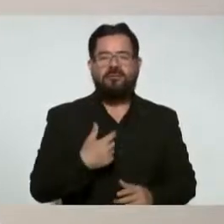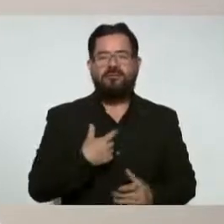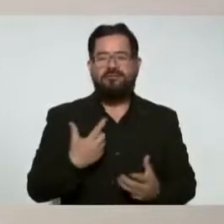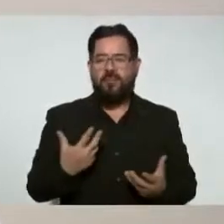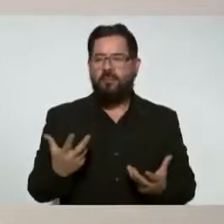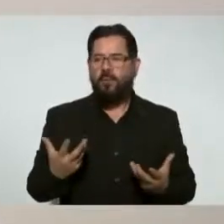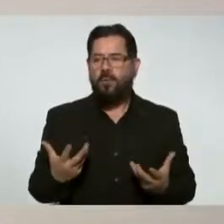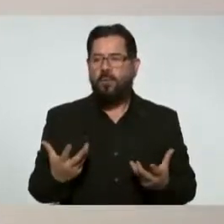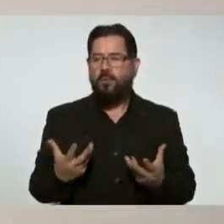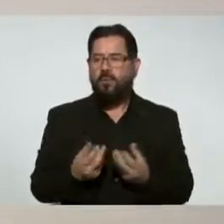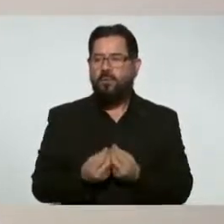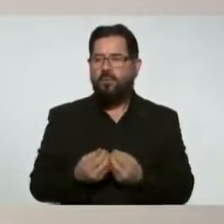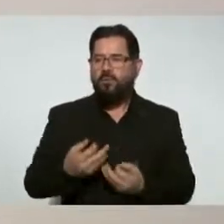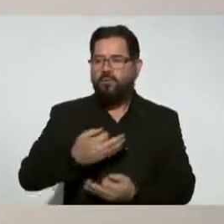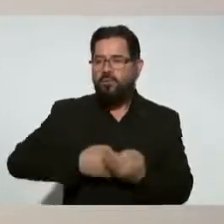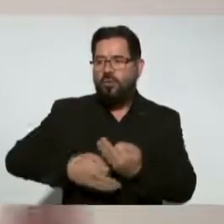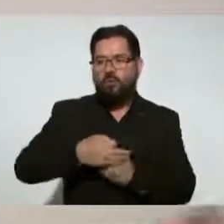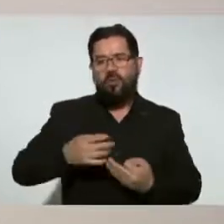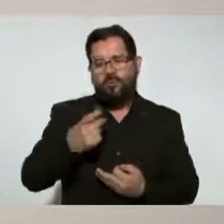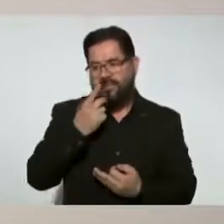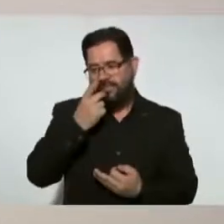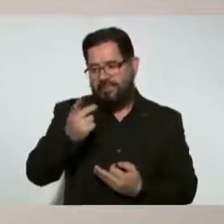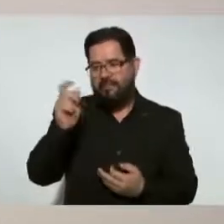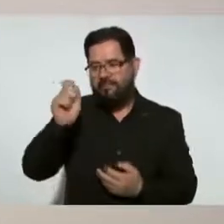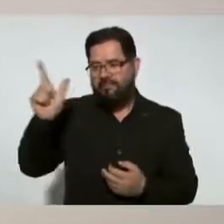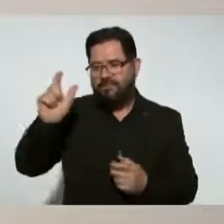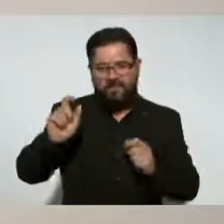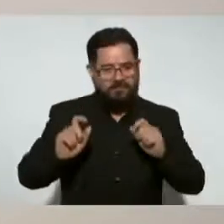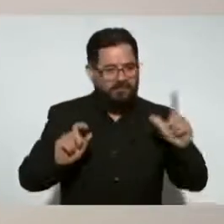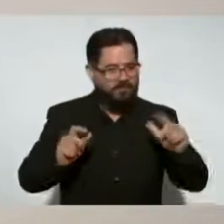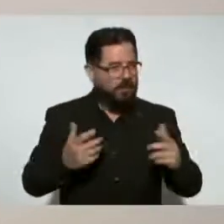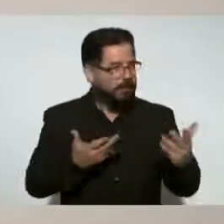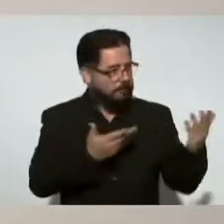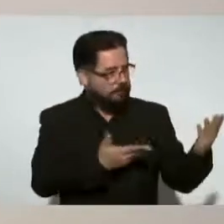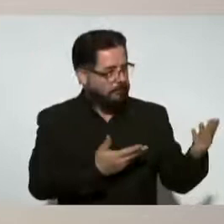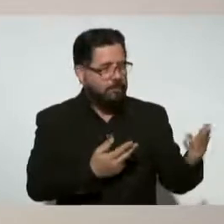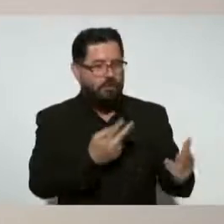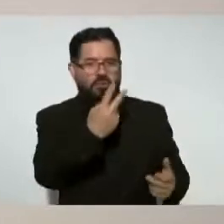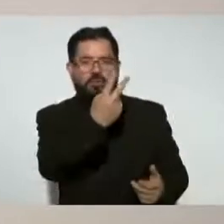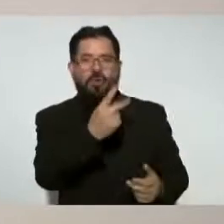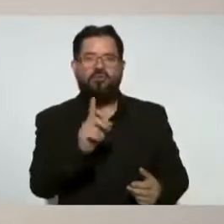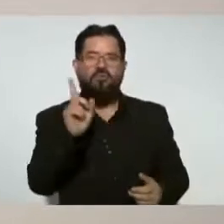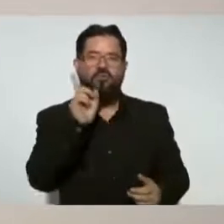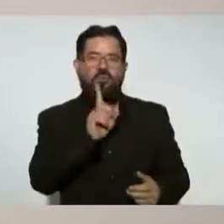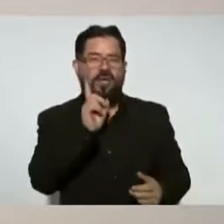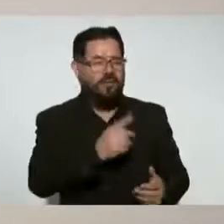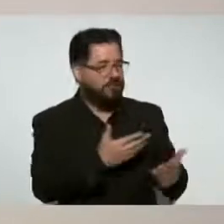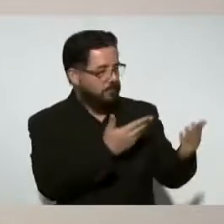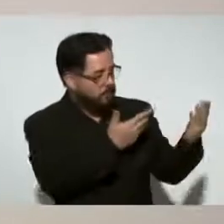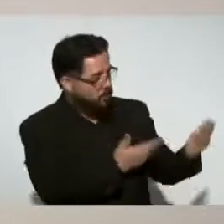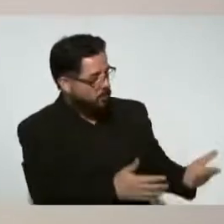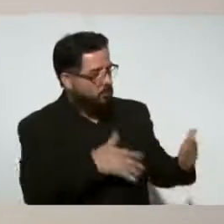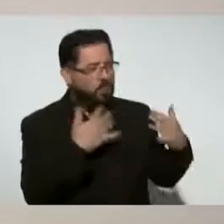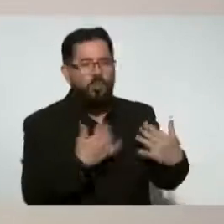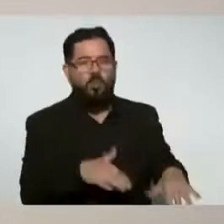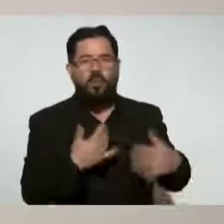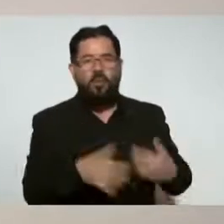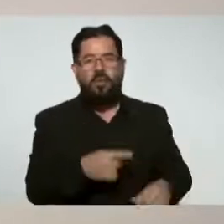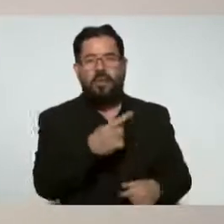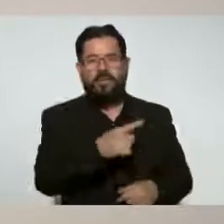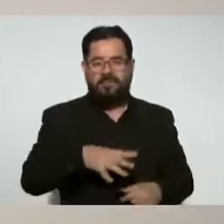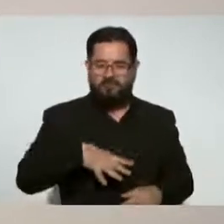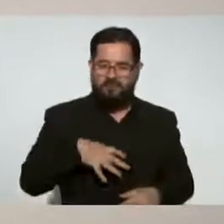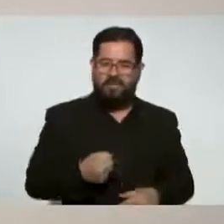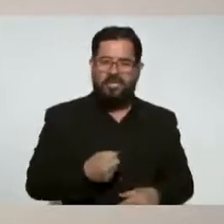que lo combinan, como ya señalé, aquí están presentes, y dos de ellas son mujeres, lo que les da más fortaleza y más